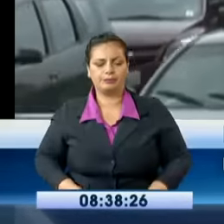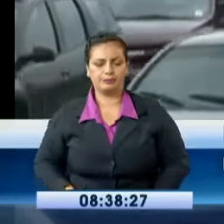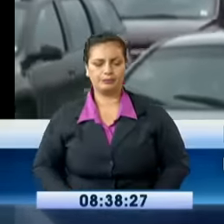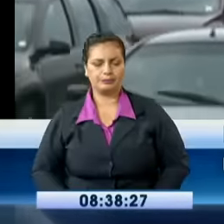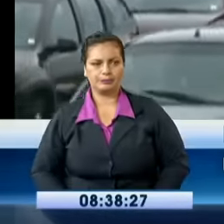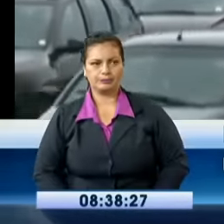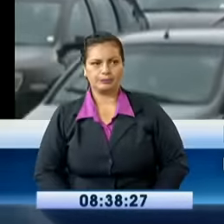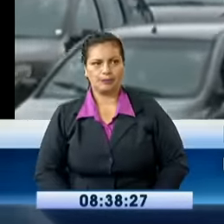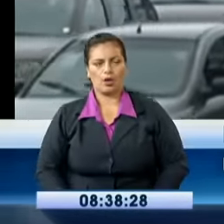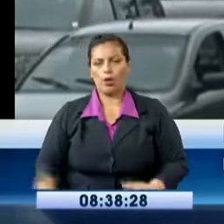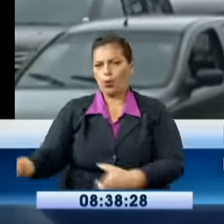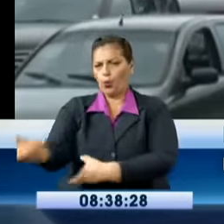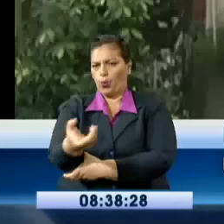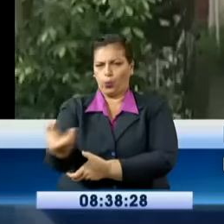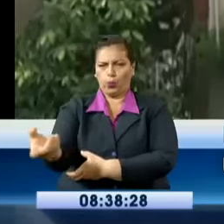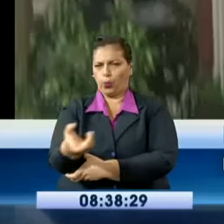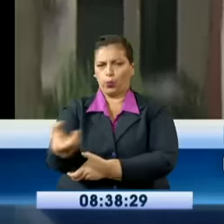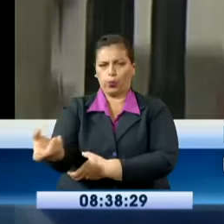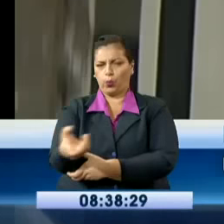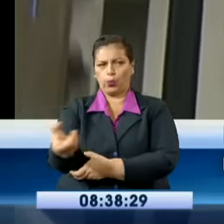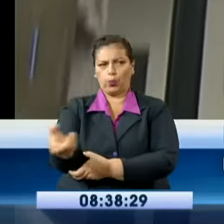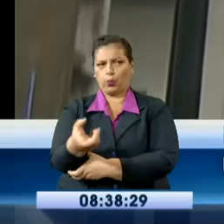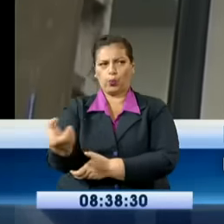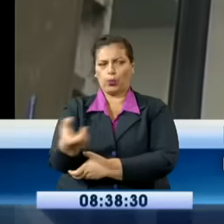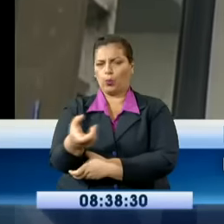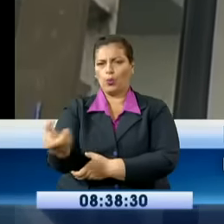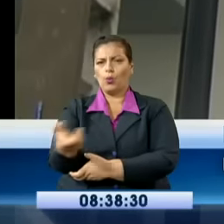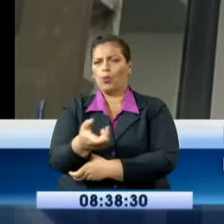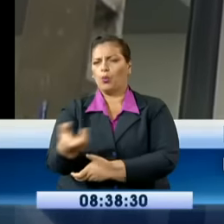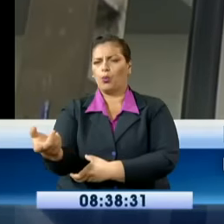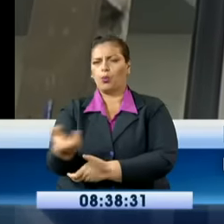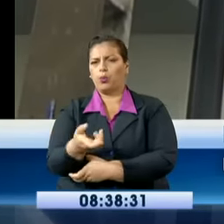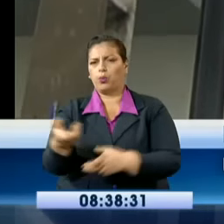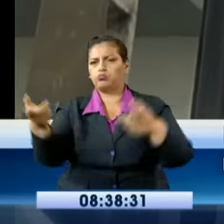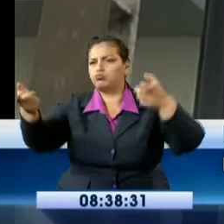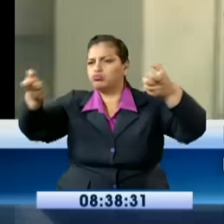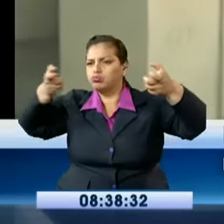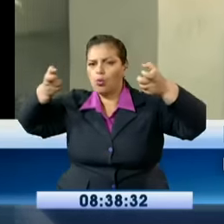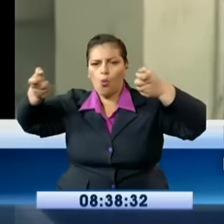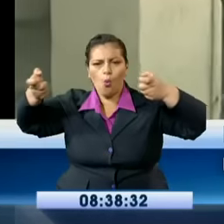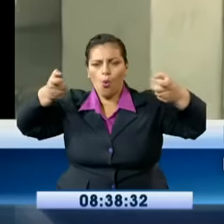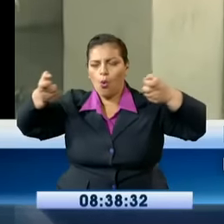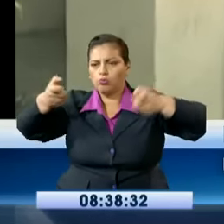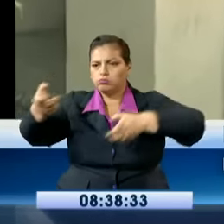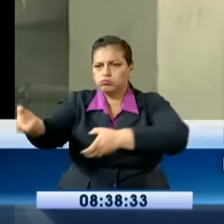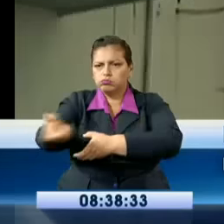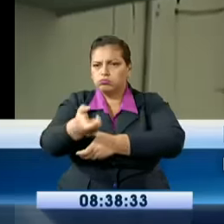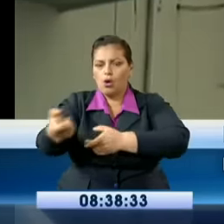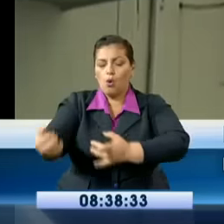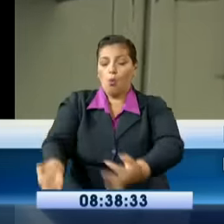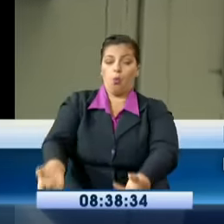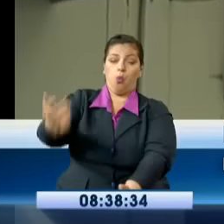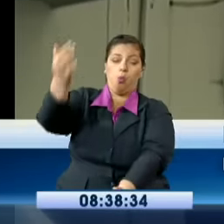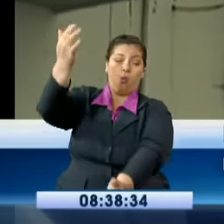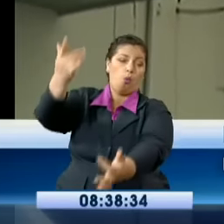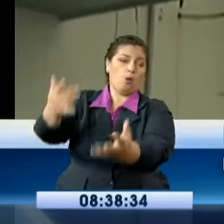Con varias unidades que arribaron al punto, el cuerpo de bomberos pudo controlar y evitar que las llamas se